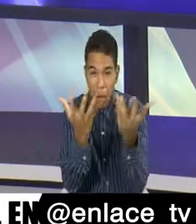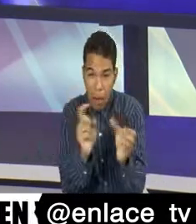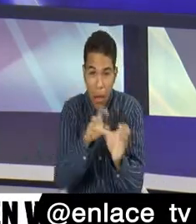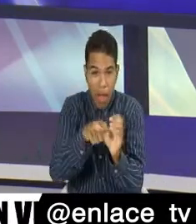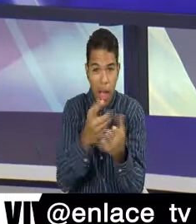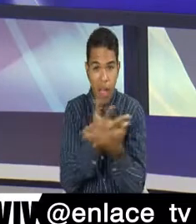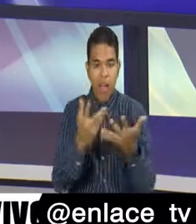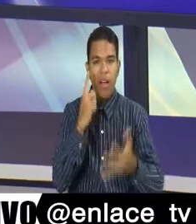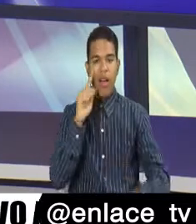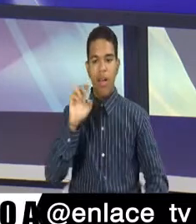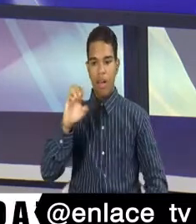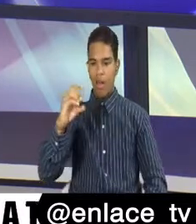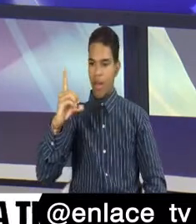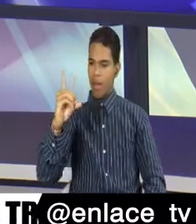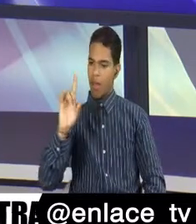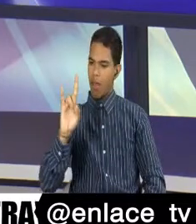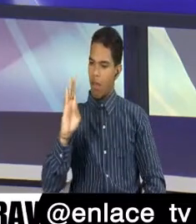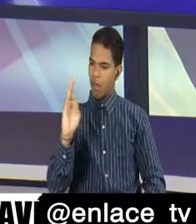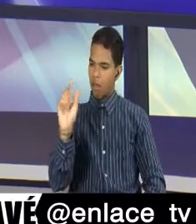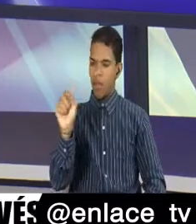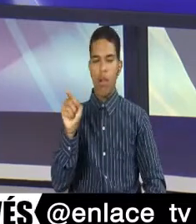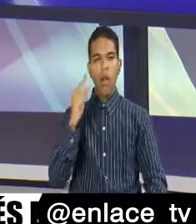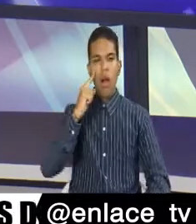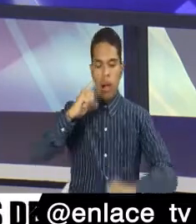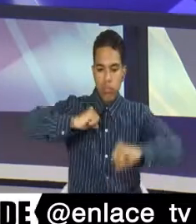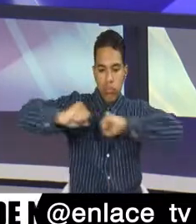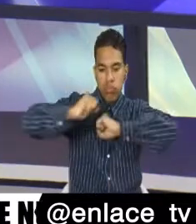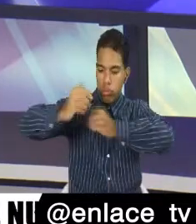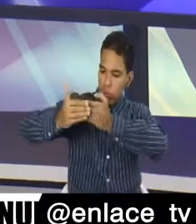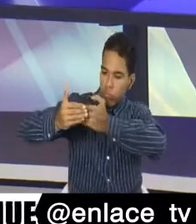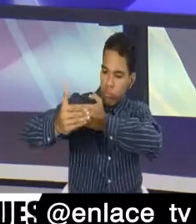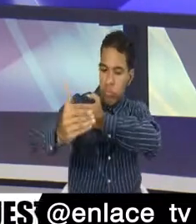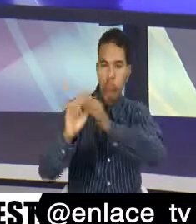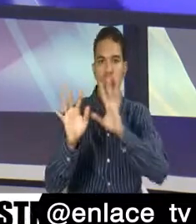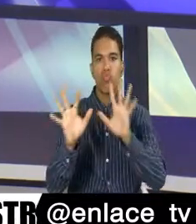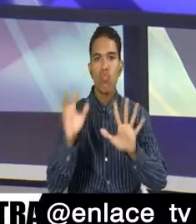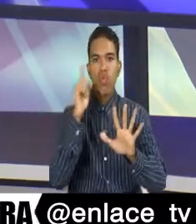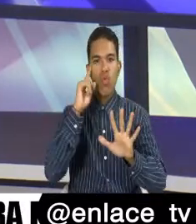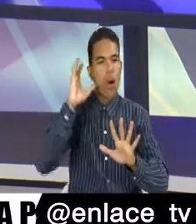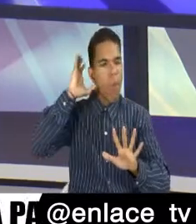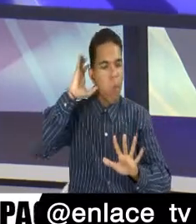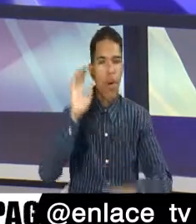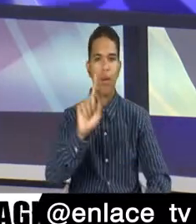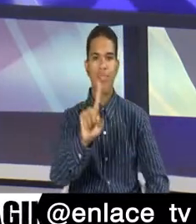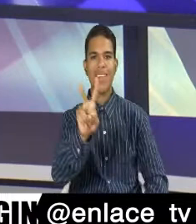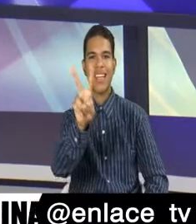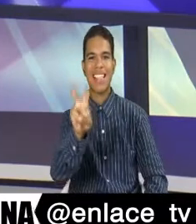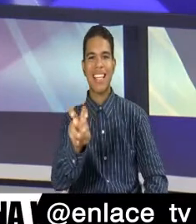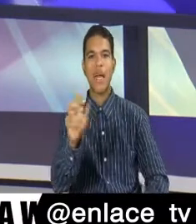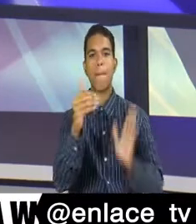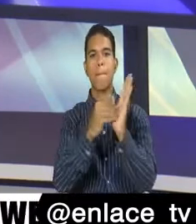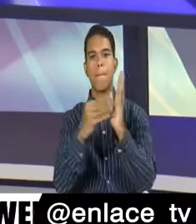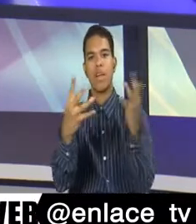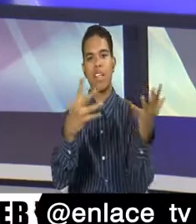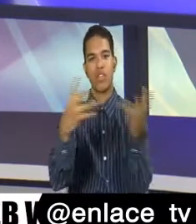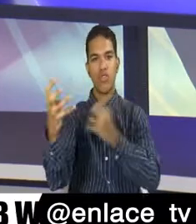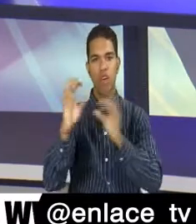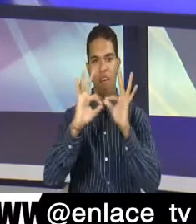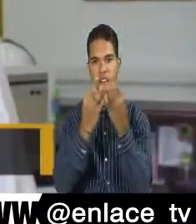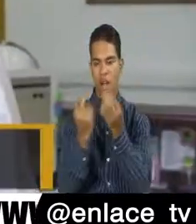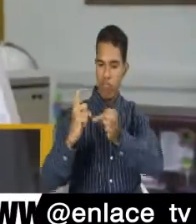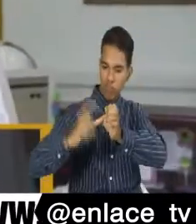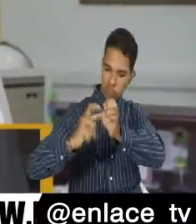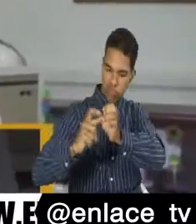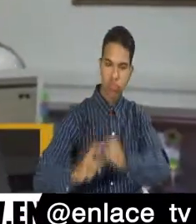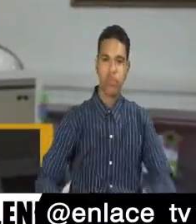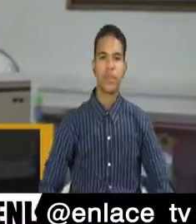se prepara para lo que viene en la ejecución de esta iniciativa, que hasta el momento tiene a 17.900 familias inscritas. El gerente